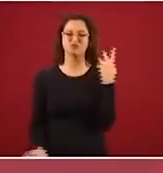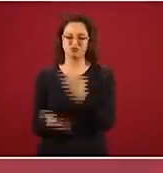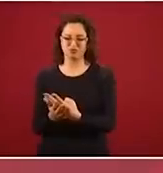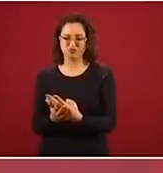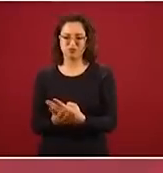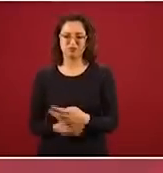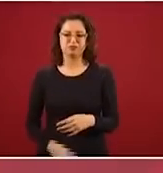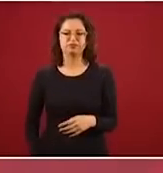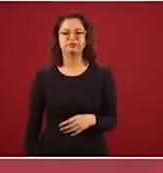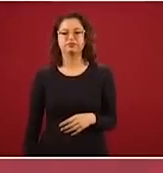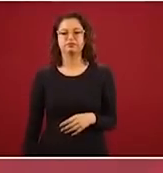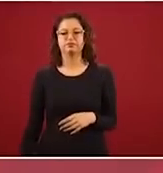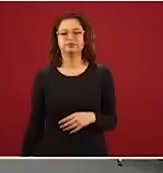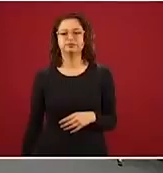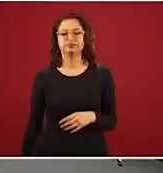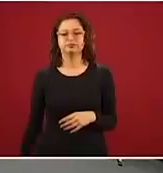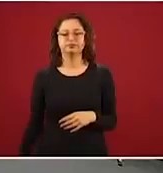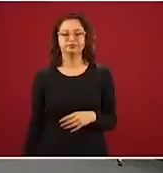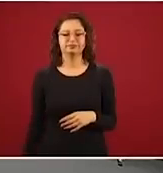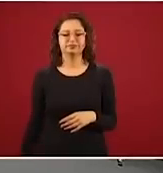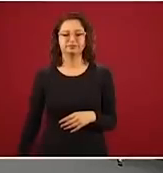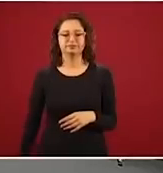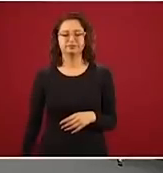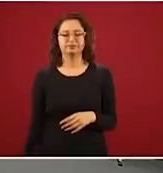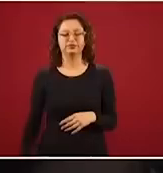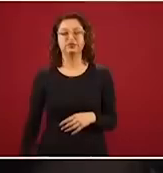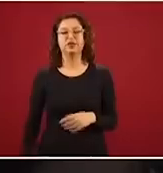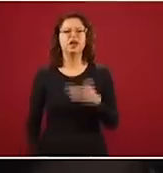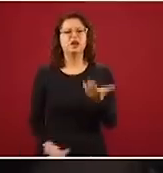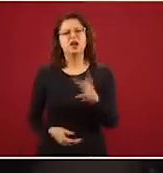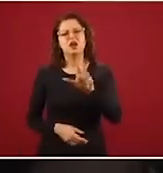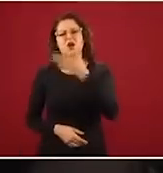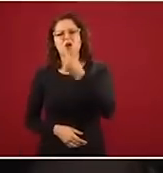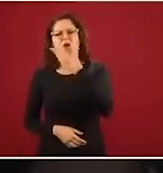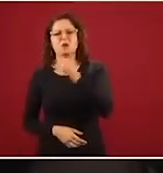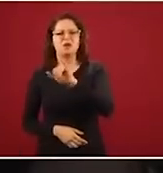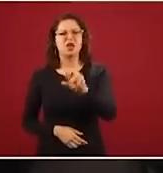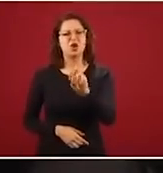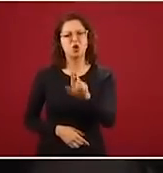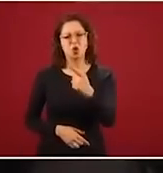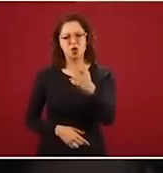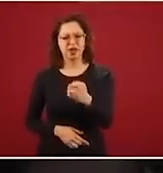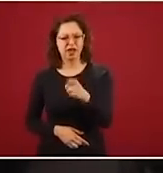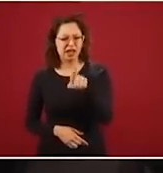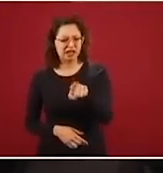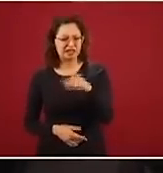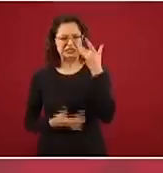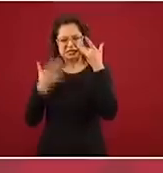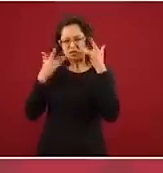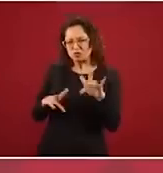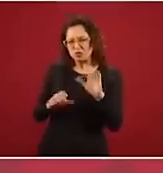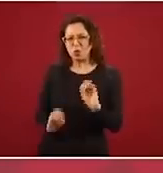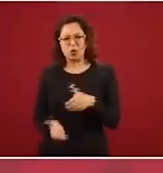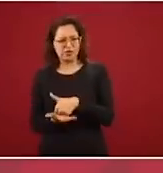Nada más, presidente. Jorge Gaje renunció, fue despedido de su cargo. No sé, pero ya vamos a tener toda la